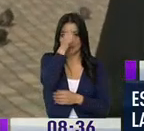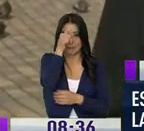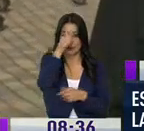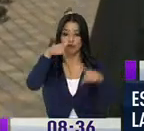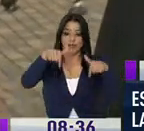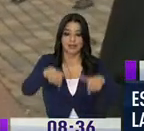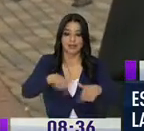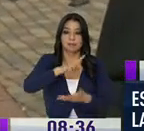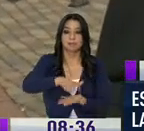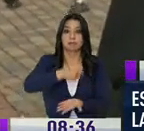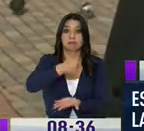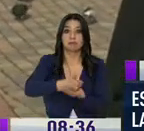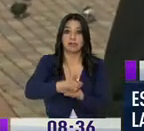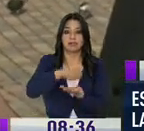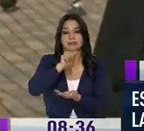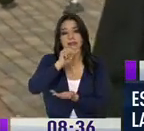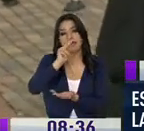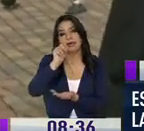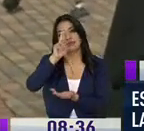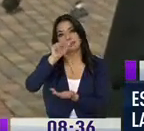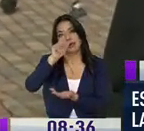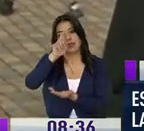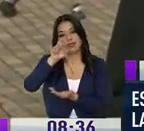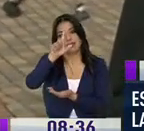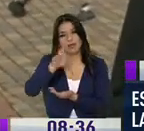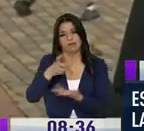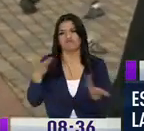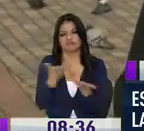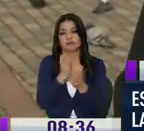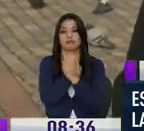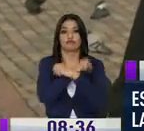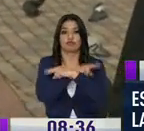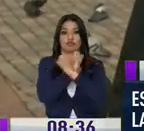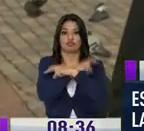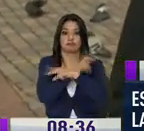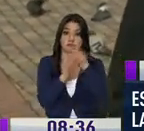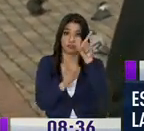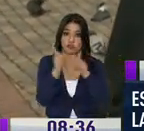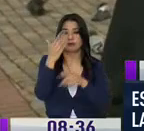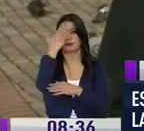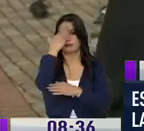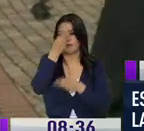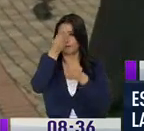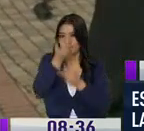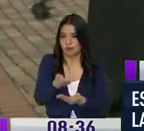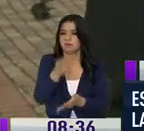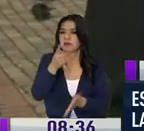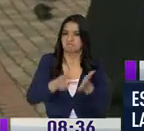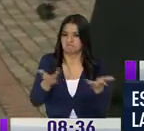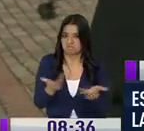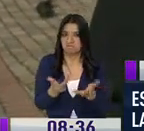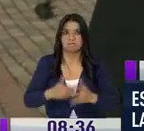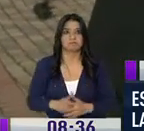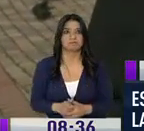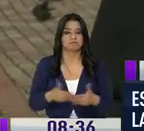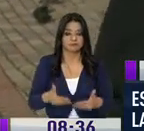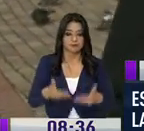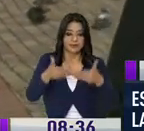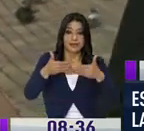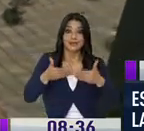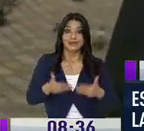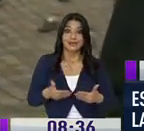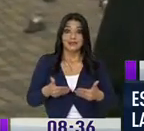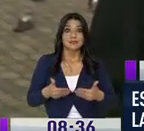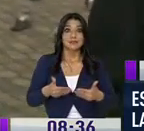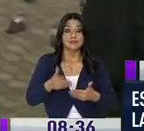precisamente aquí en la Plaza Julio Andrade, ubicada en el sector de la Mariscal. Para que la gente tenga conocimiento, específicamente atrás de nuestras